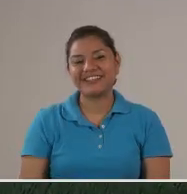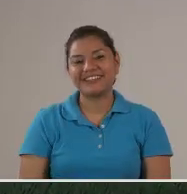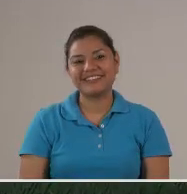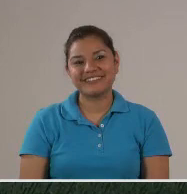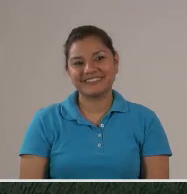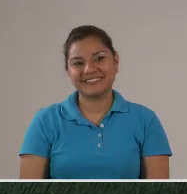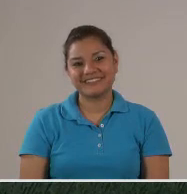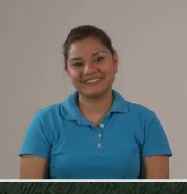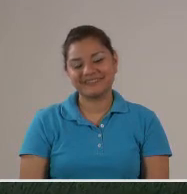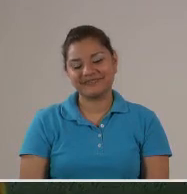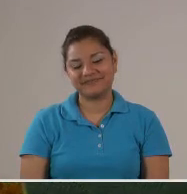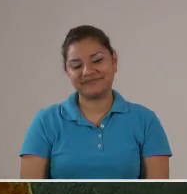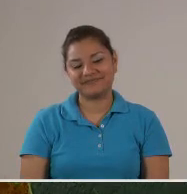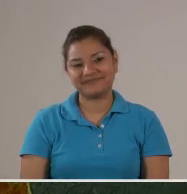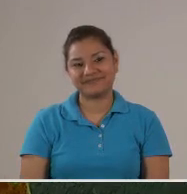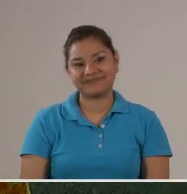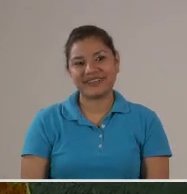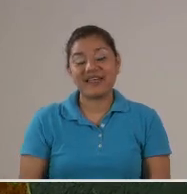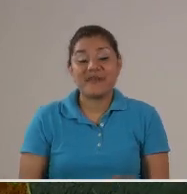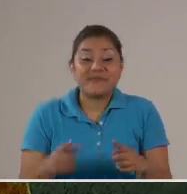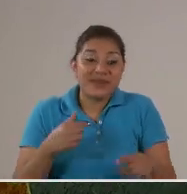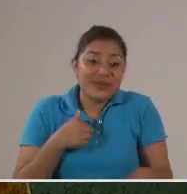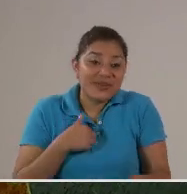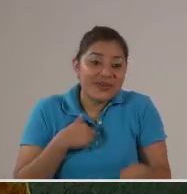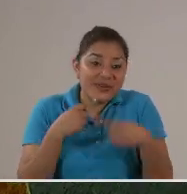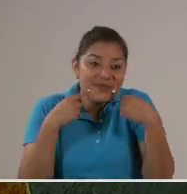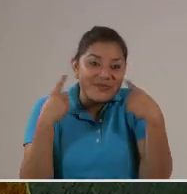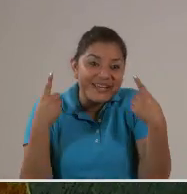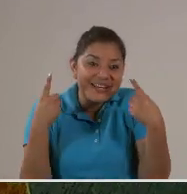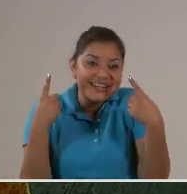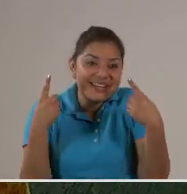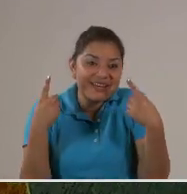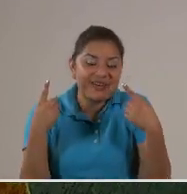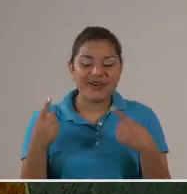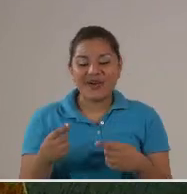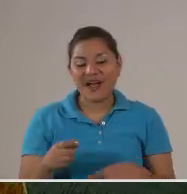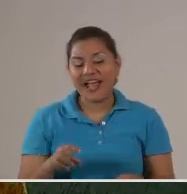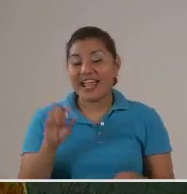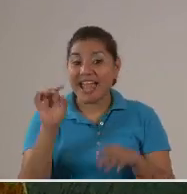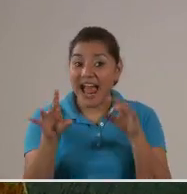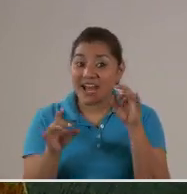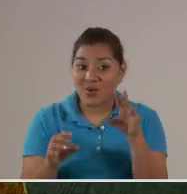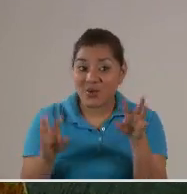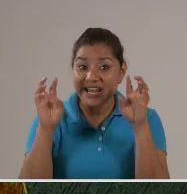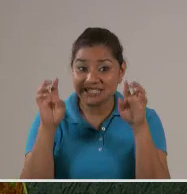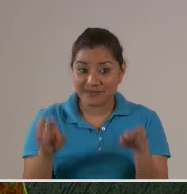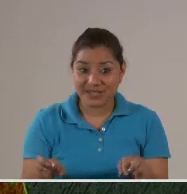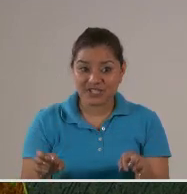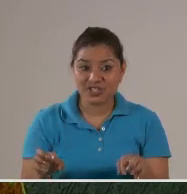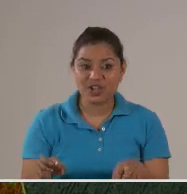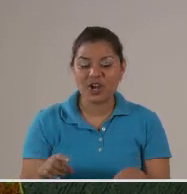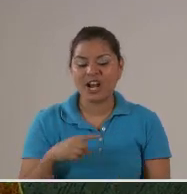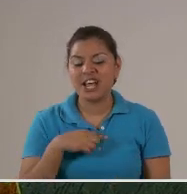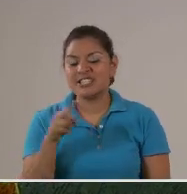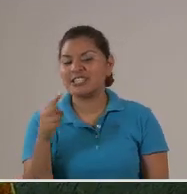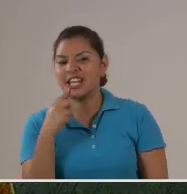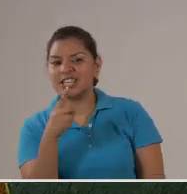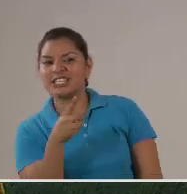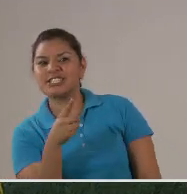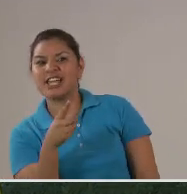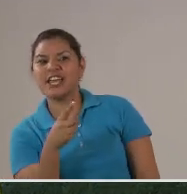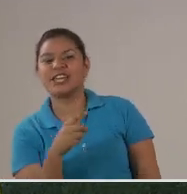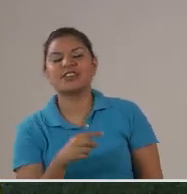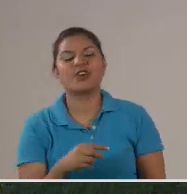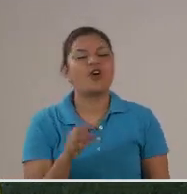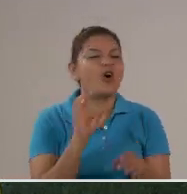condeno pero es me da risa que los hermanos se pelean por eso her ahí se están má tirar sí que no sé qué